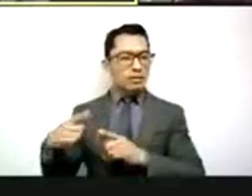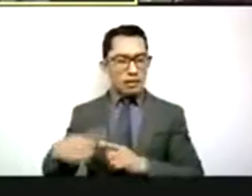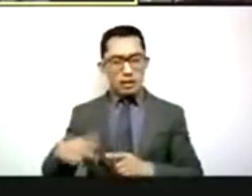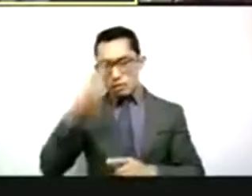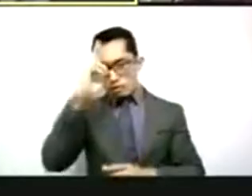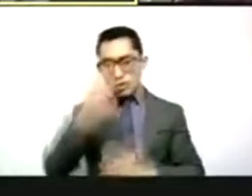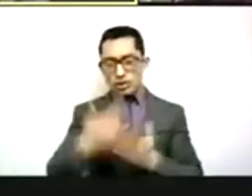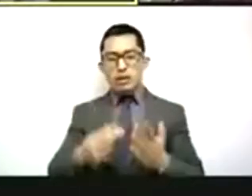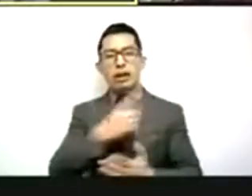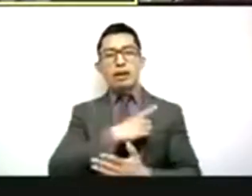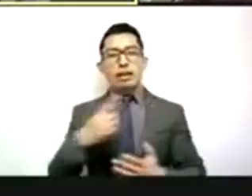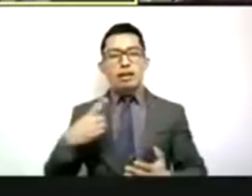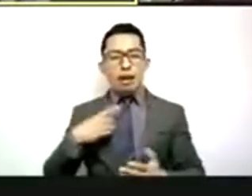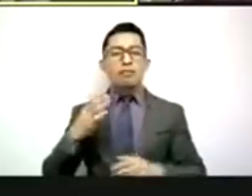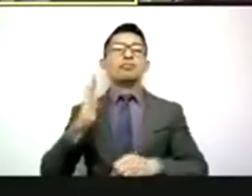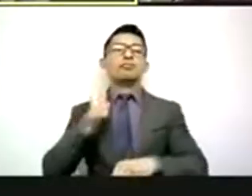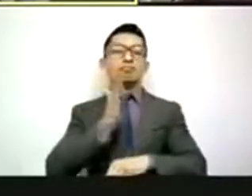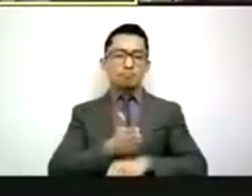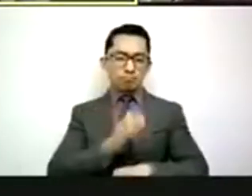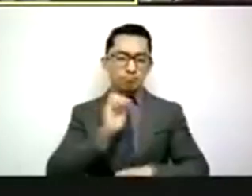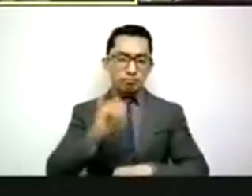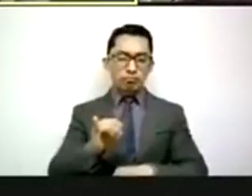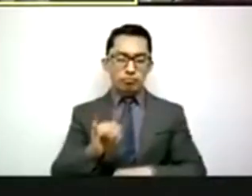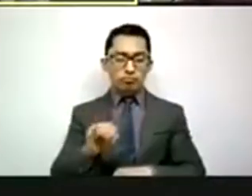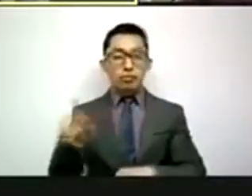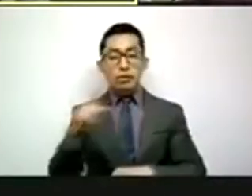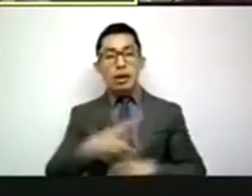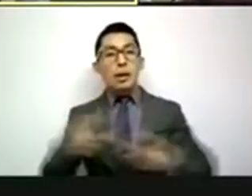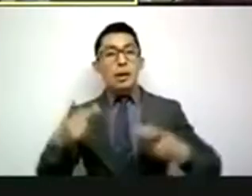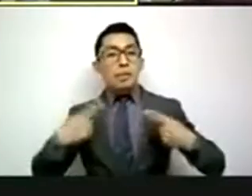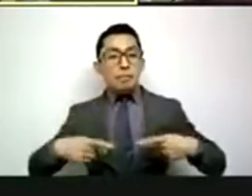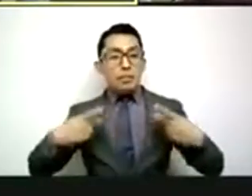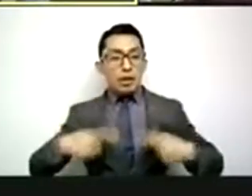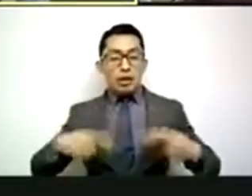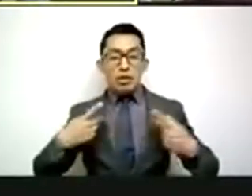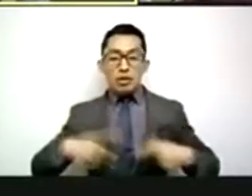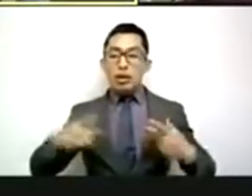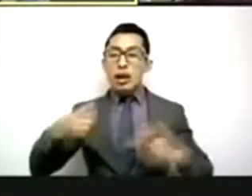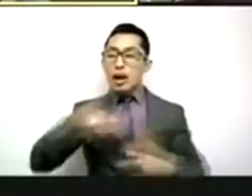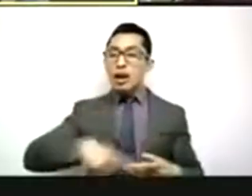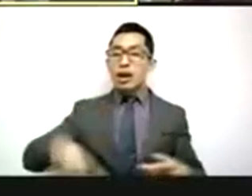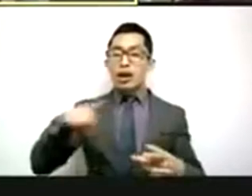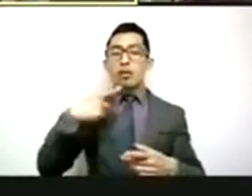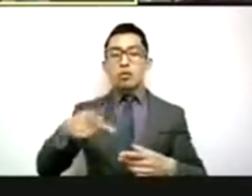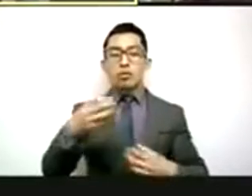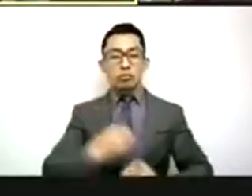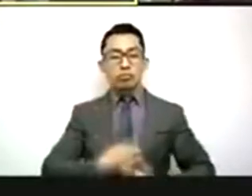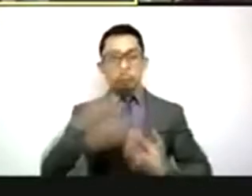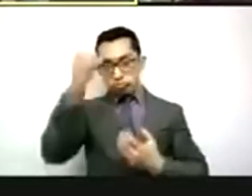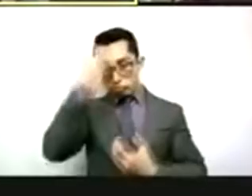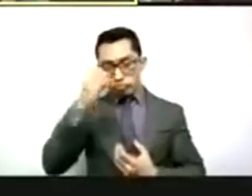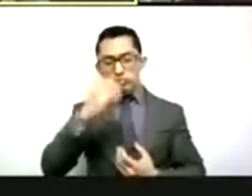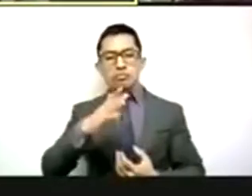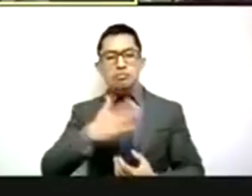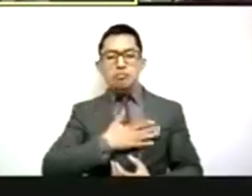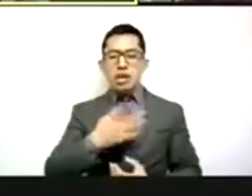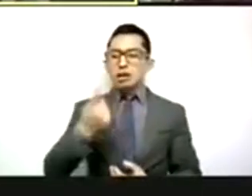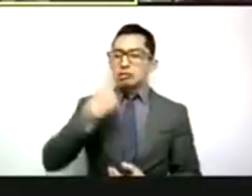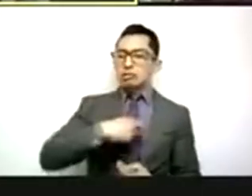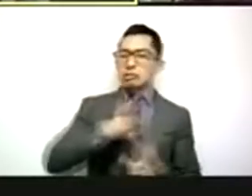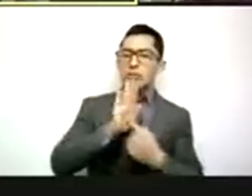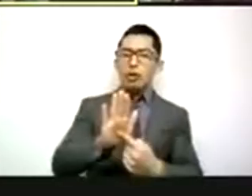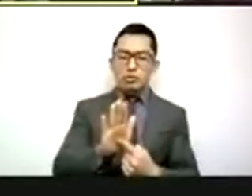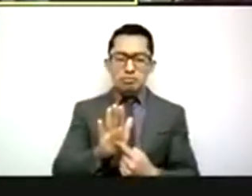sancionada. Nadie puede vulnerar el derecho de una persona a expresar libremente su identidad. Tampoco es